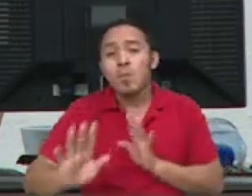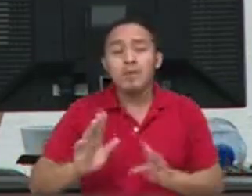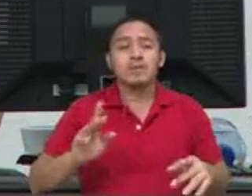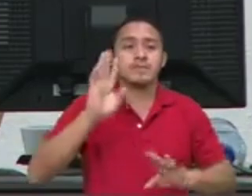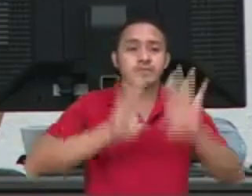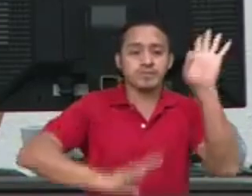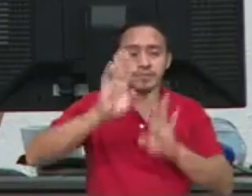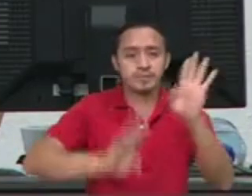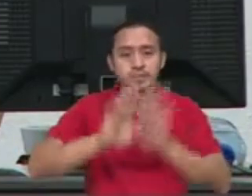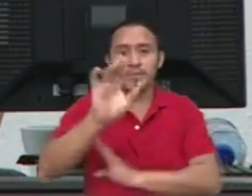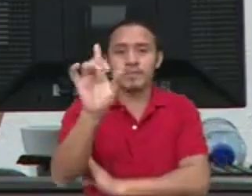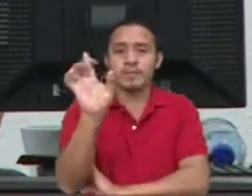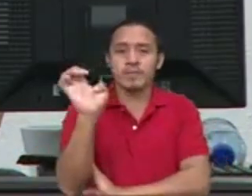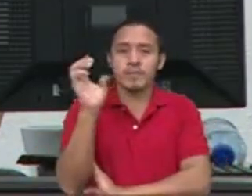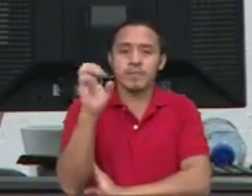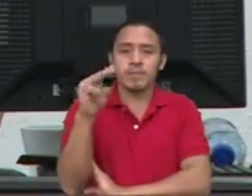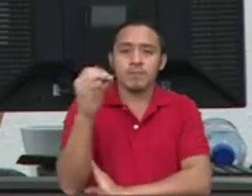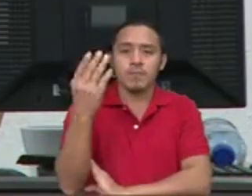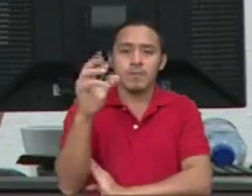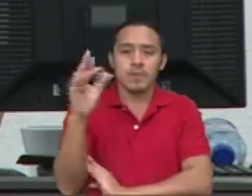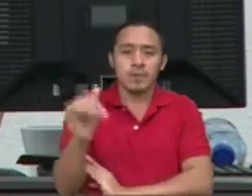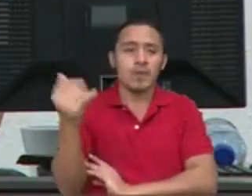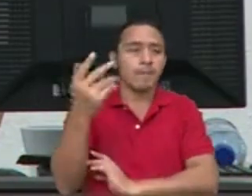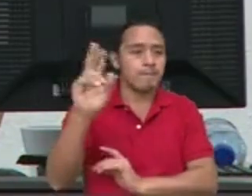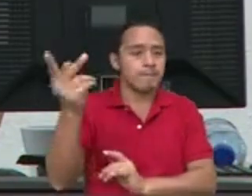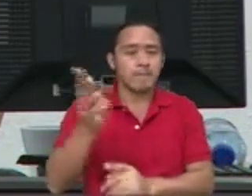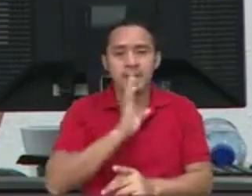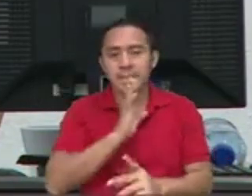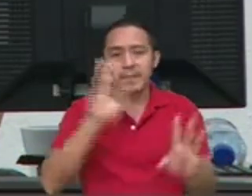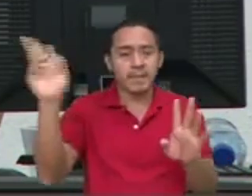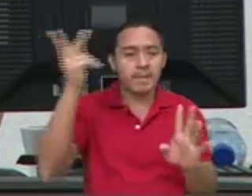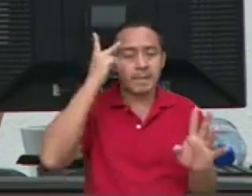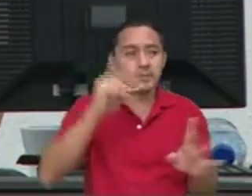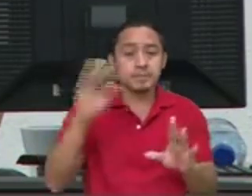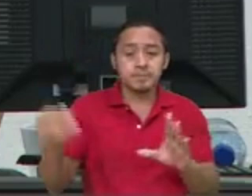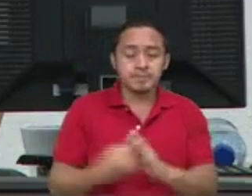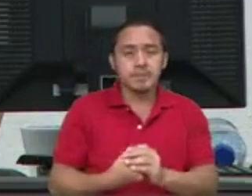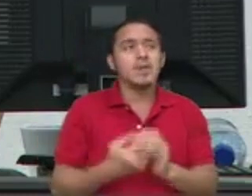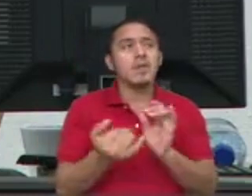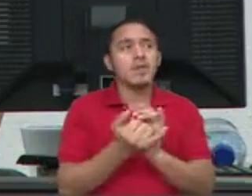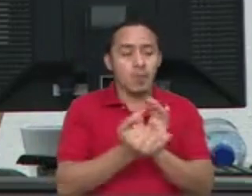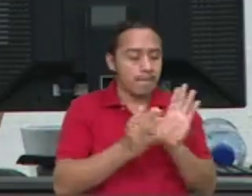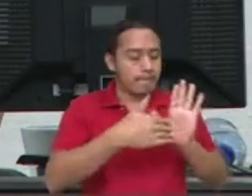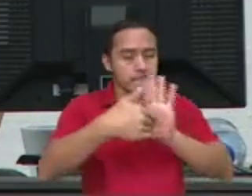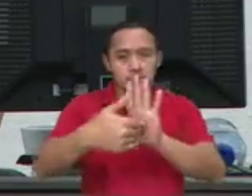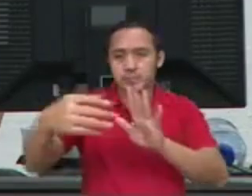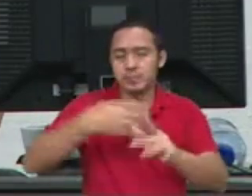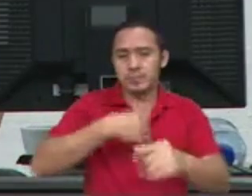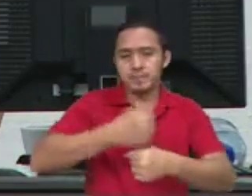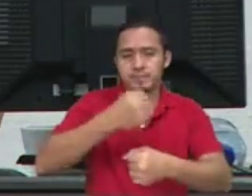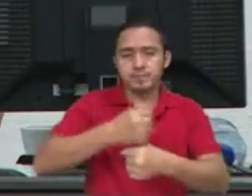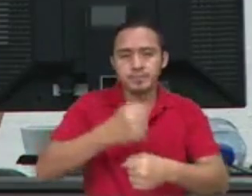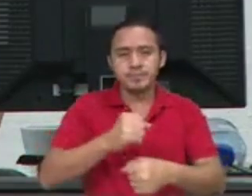la democracia parlamentaria mediante el diálogo político incluyente como expresión legítima del